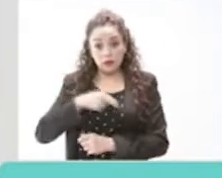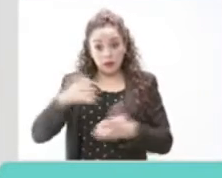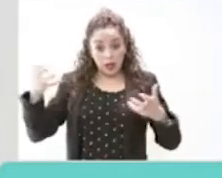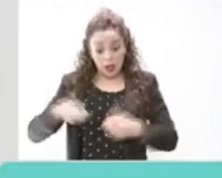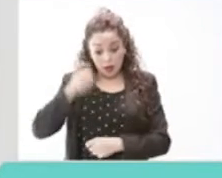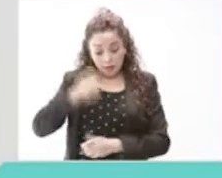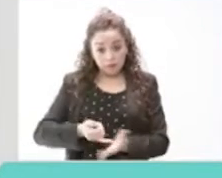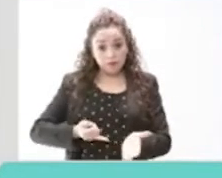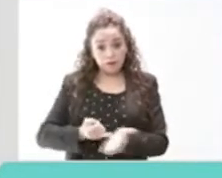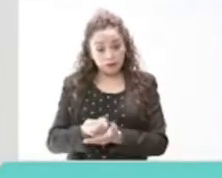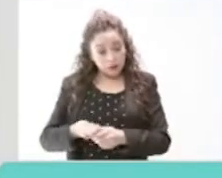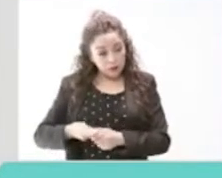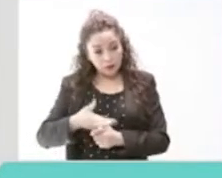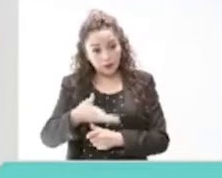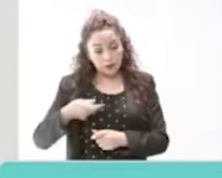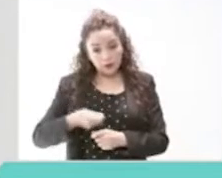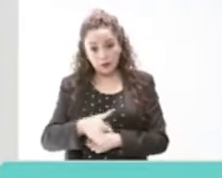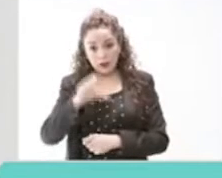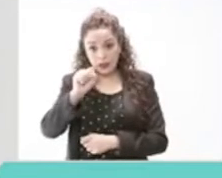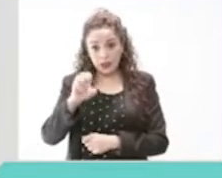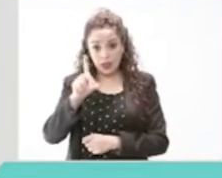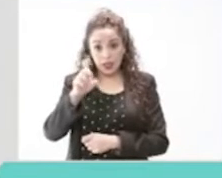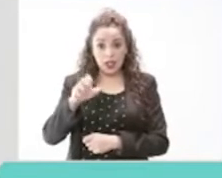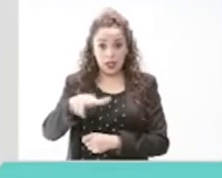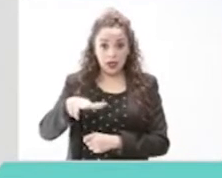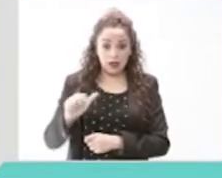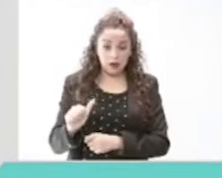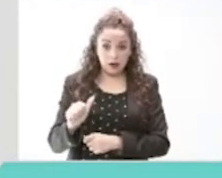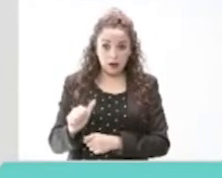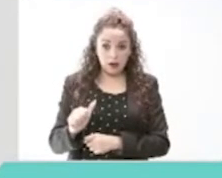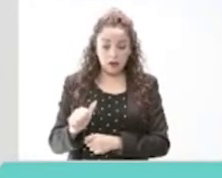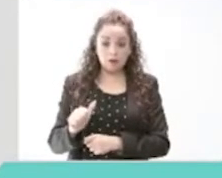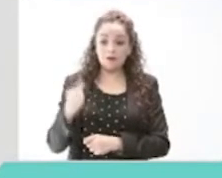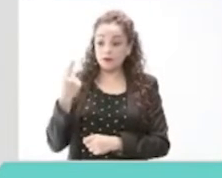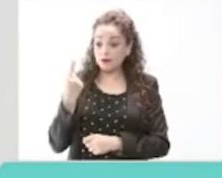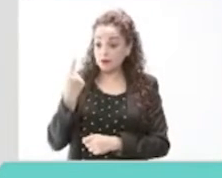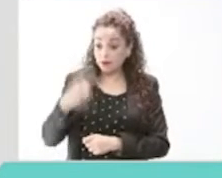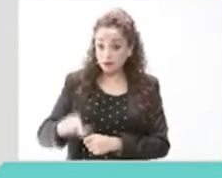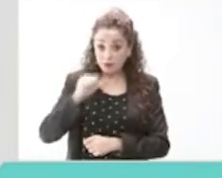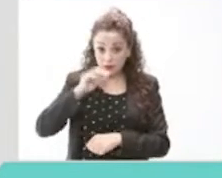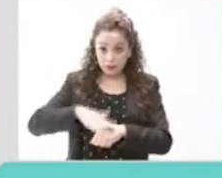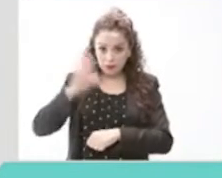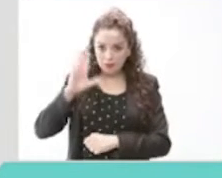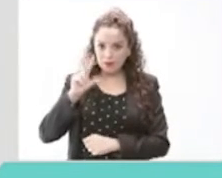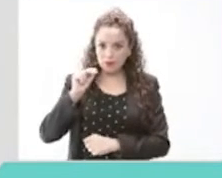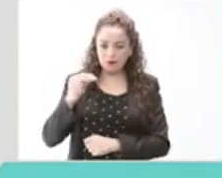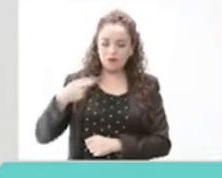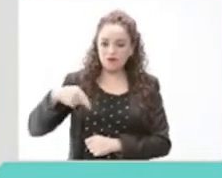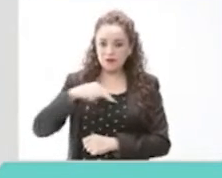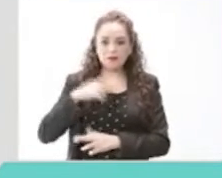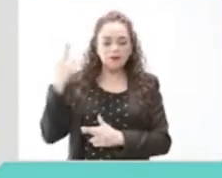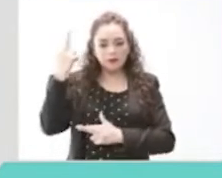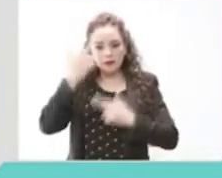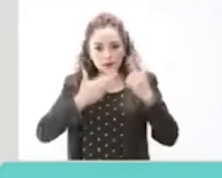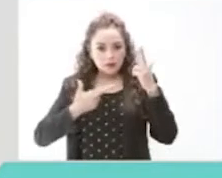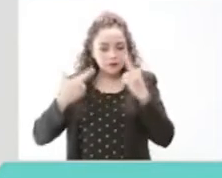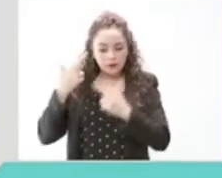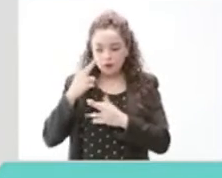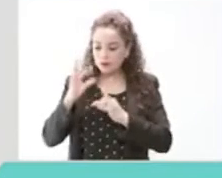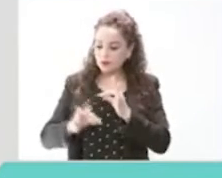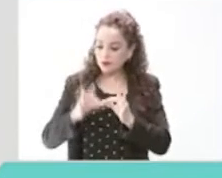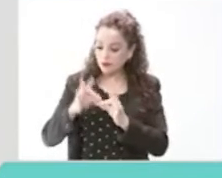hemos enviado a SEDENA no solo es la instrucción, verificamos a través del área específica que